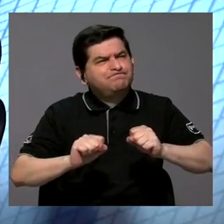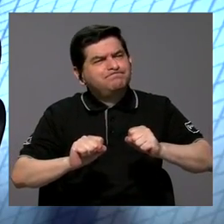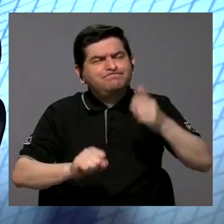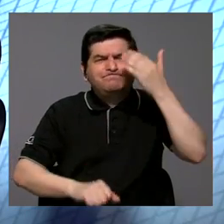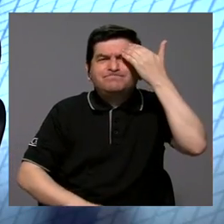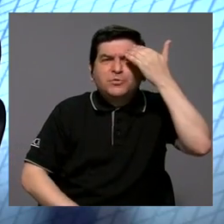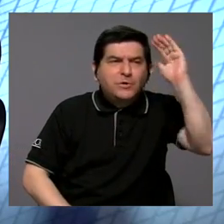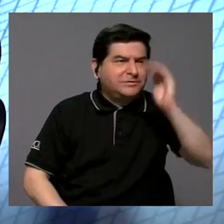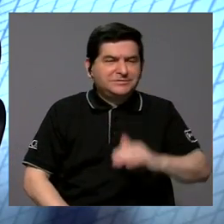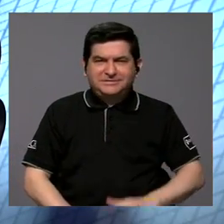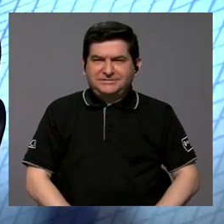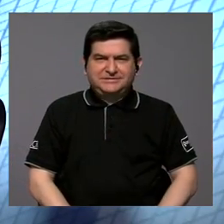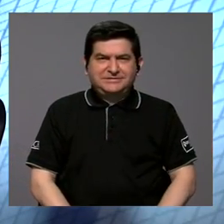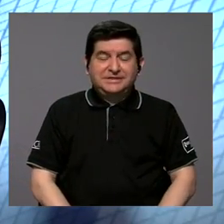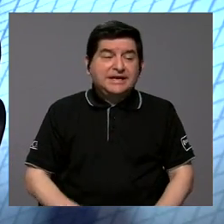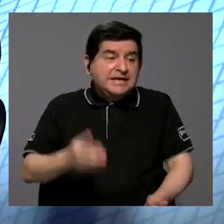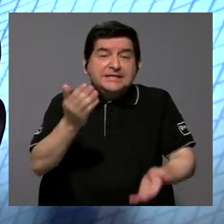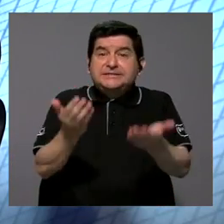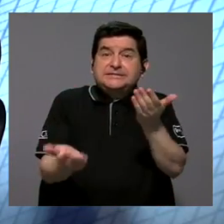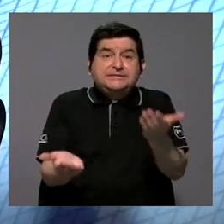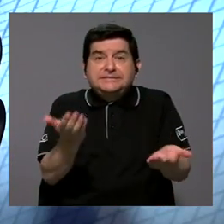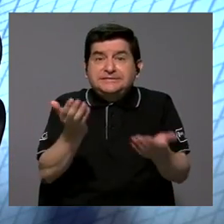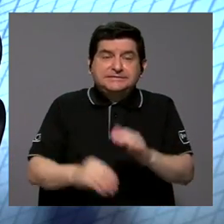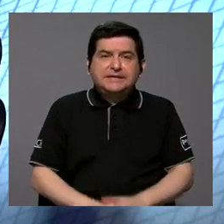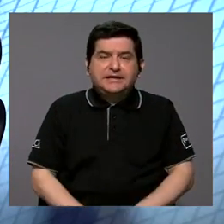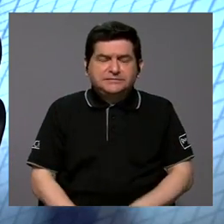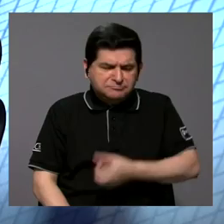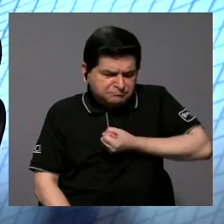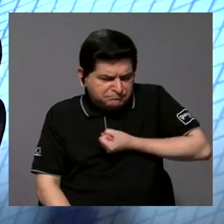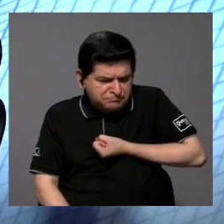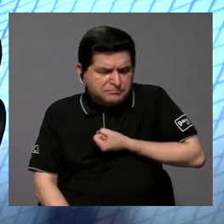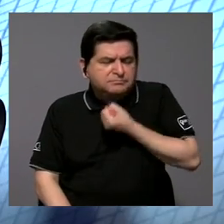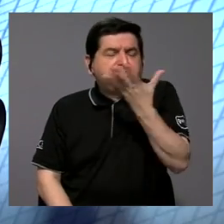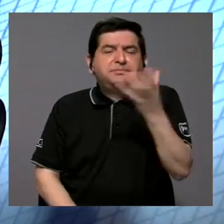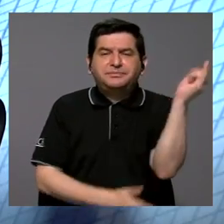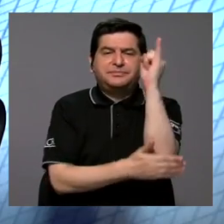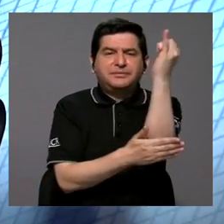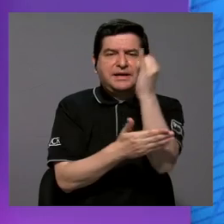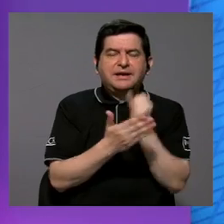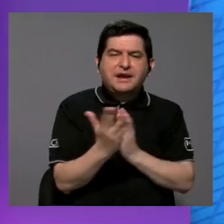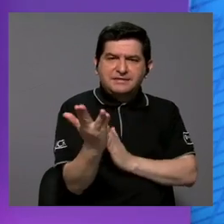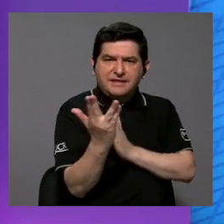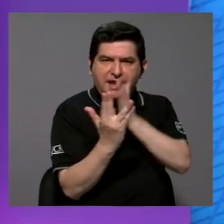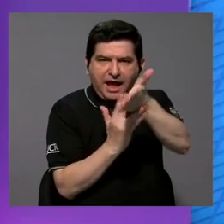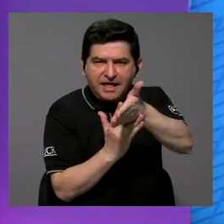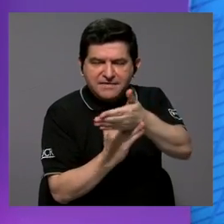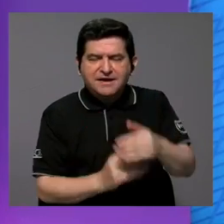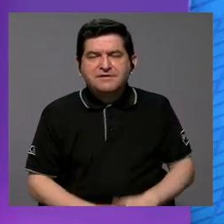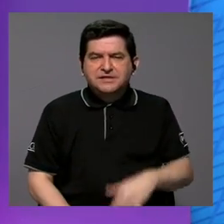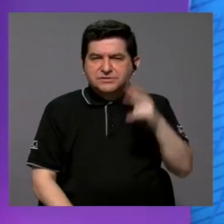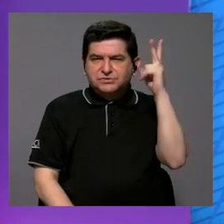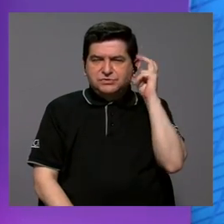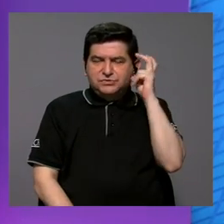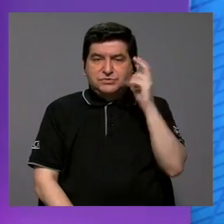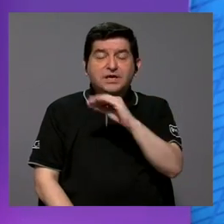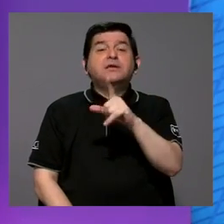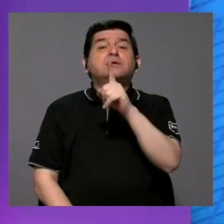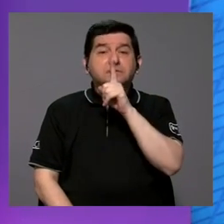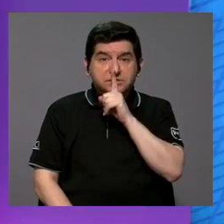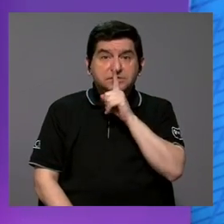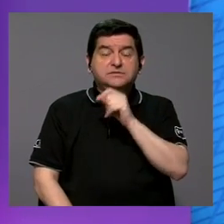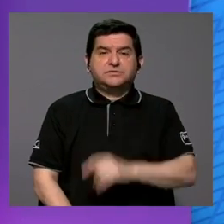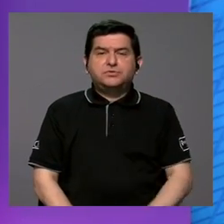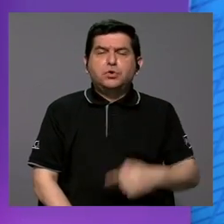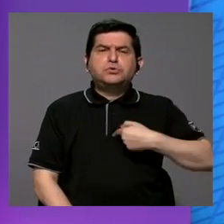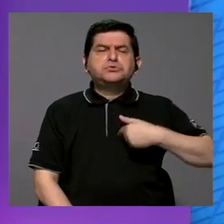no sé, como tal vez expresarme artísticamente por medio del sonido y el silencio.